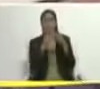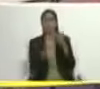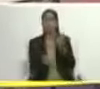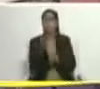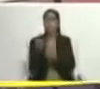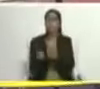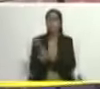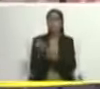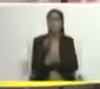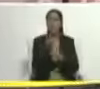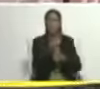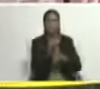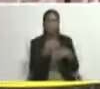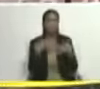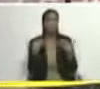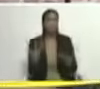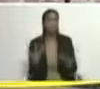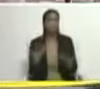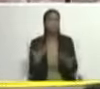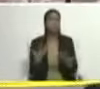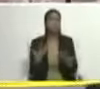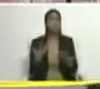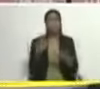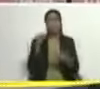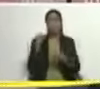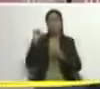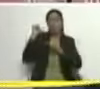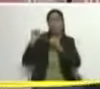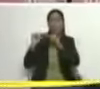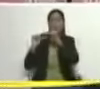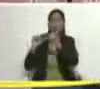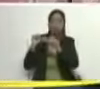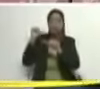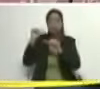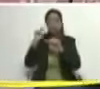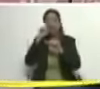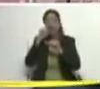que traen el aliento de siglos, hasta de milenios ya,